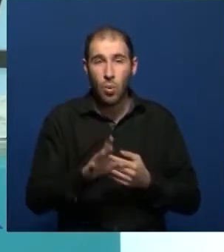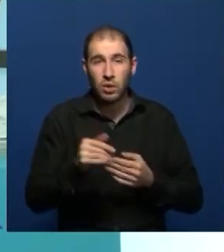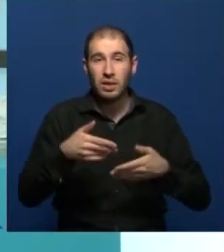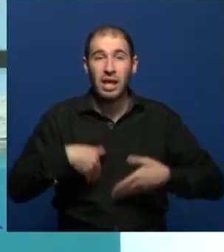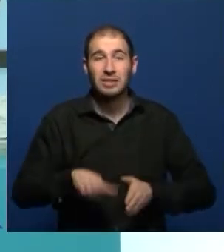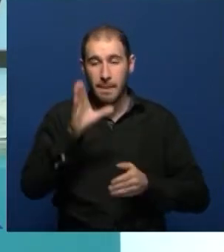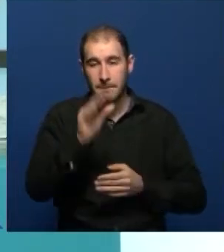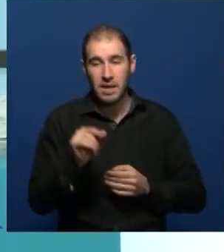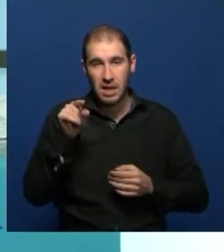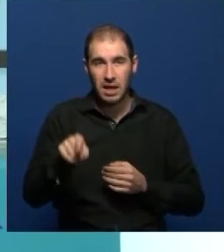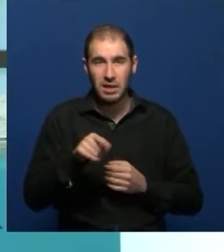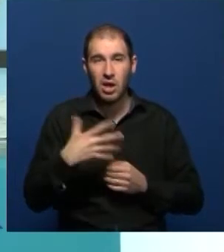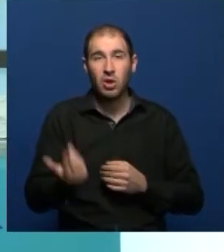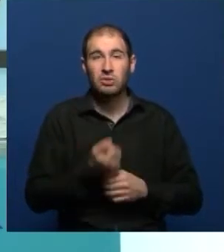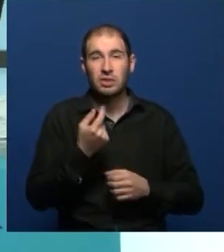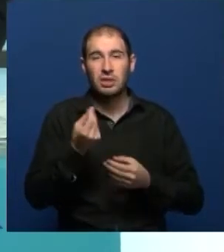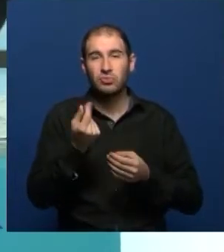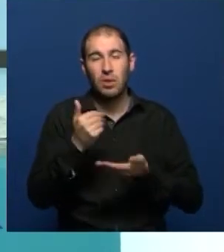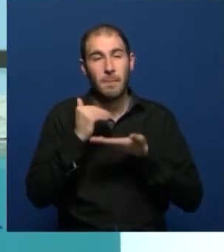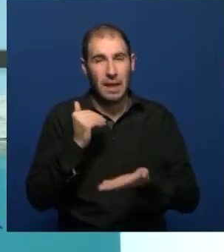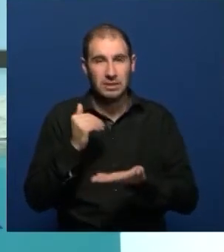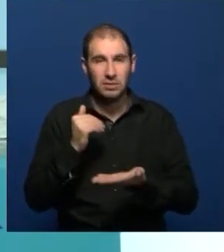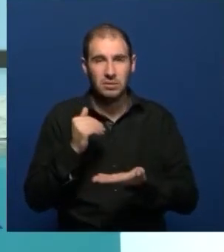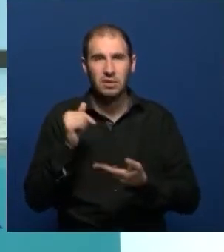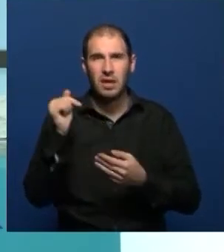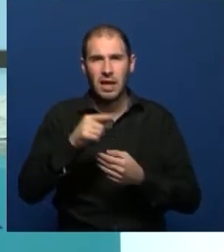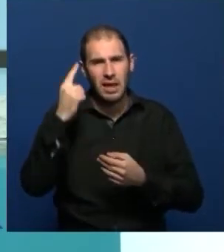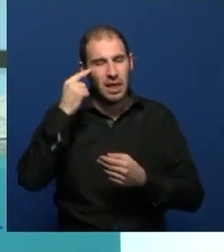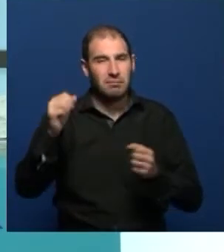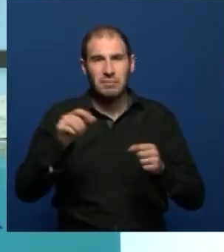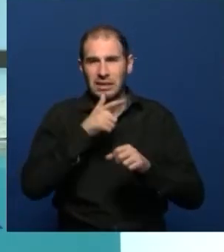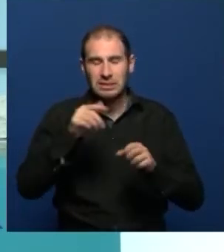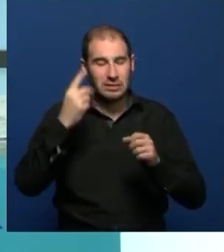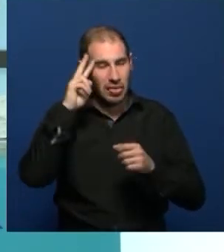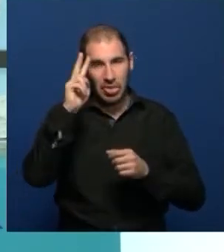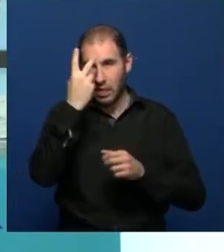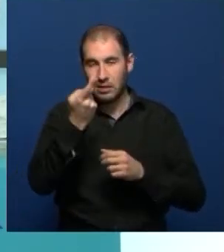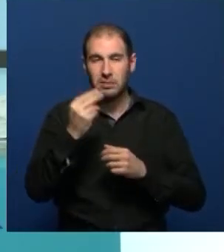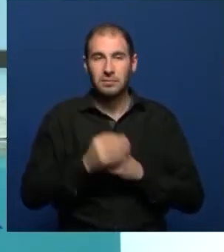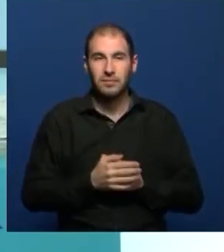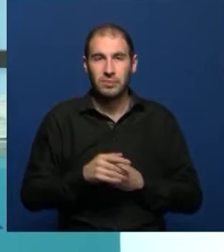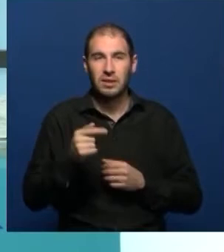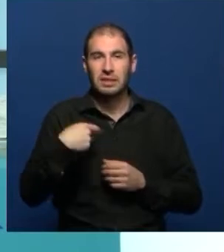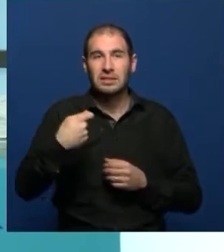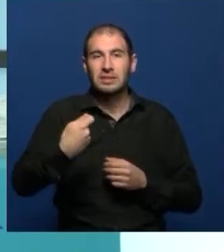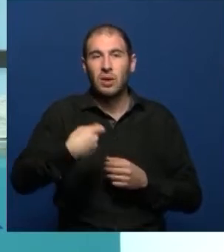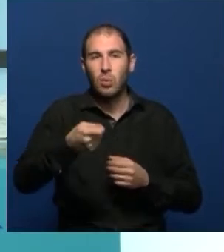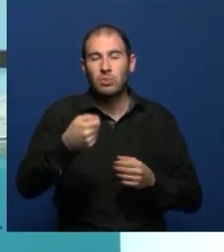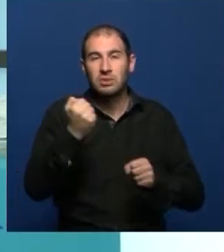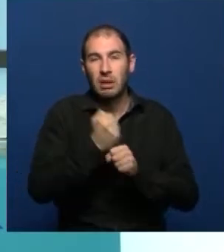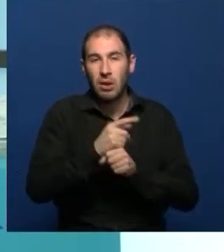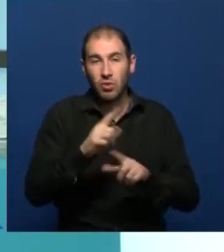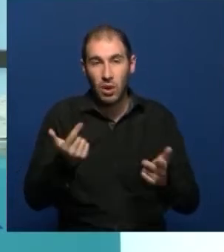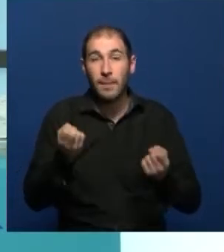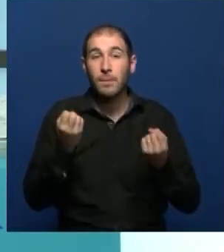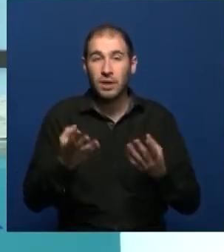nacido en ese país, accede a una renta básica. Eso rompe con la lógica laboral del seguro de desempleo. ¿Por